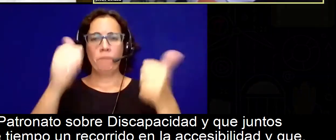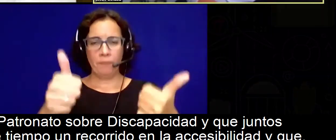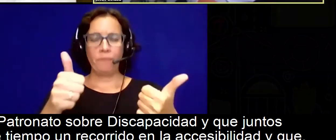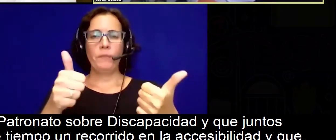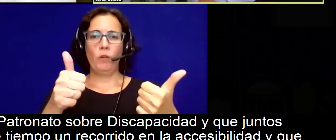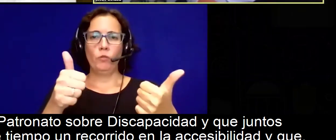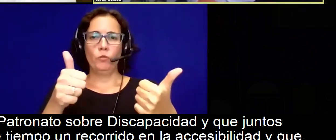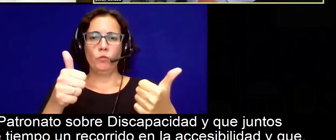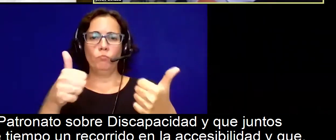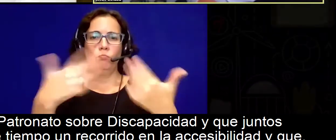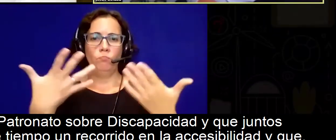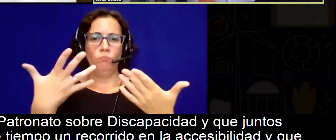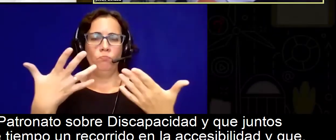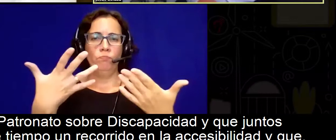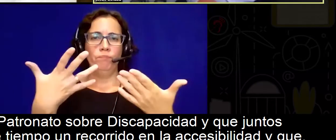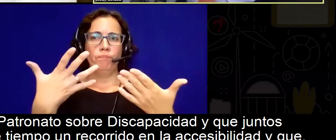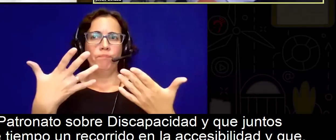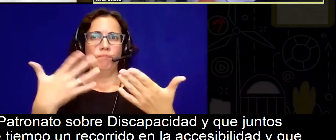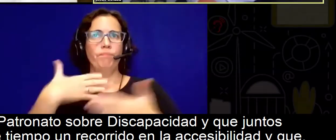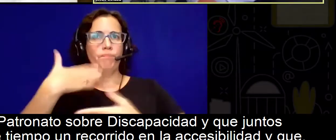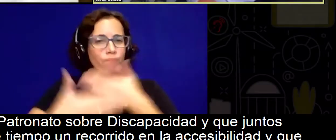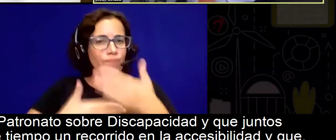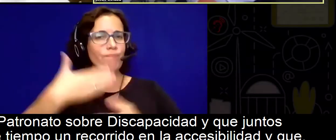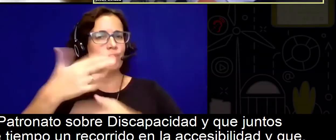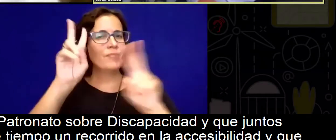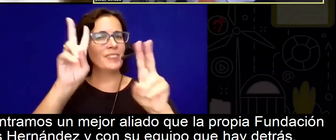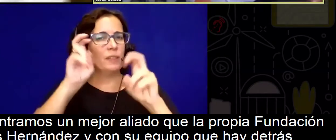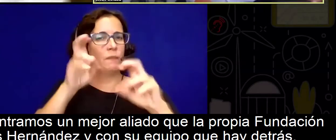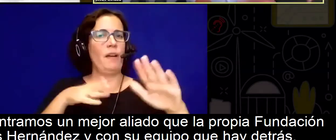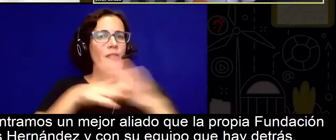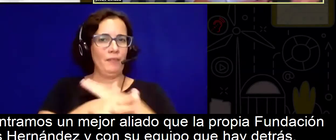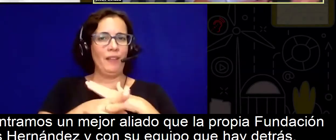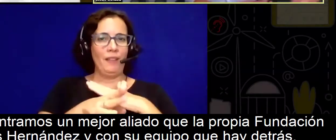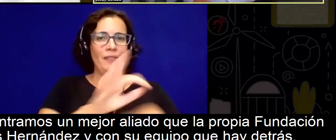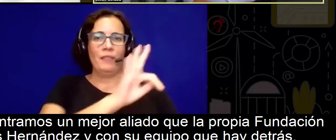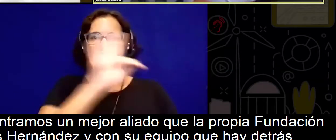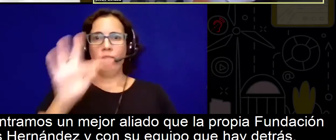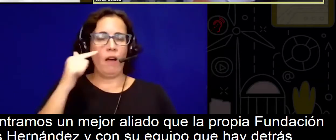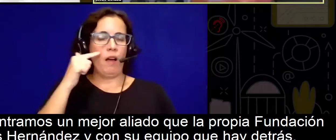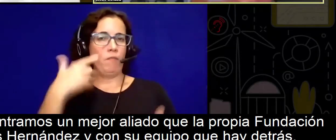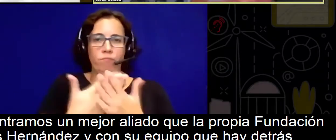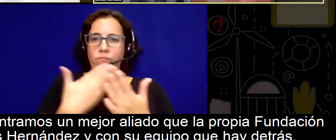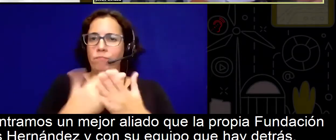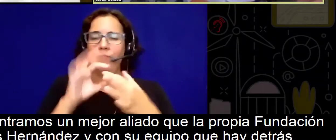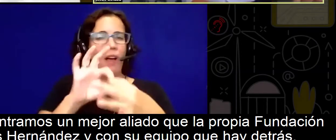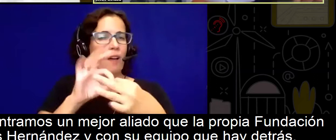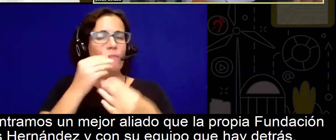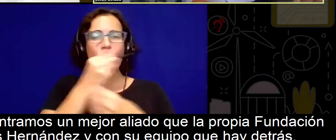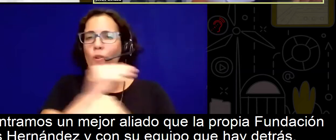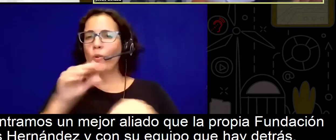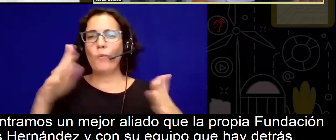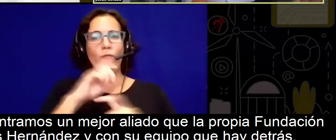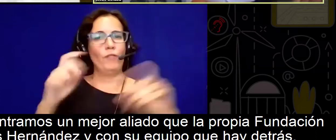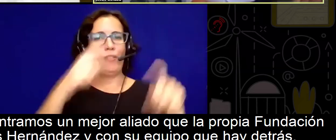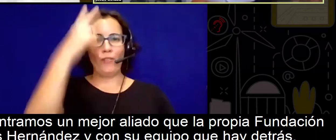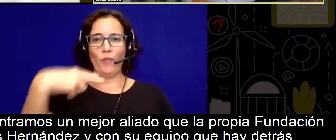recorrido en la accesibilidad, y que desde luego no encontramos un mejor aliado que la propia Fundación ONCE con Jesús